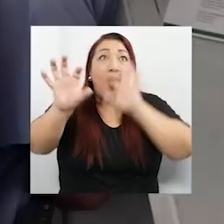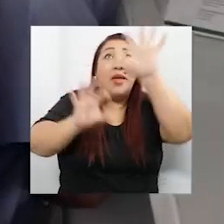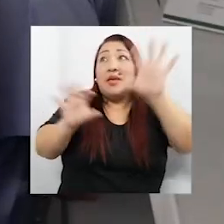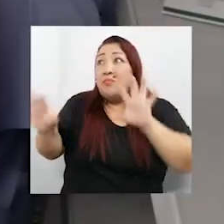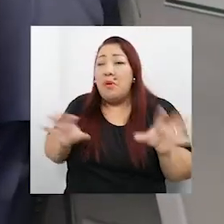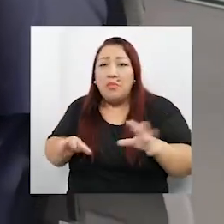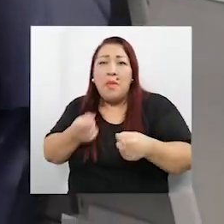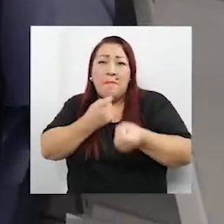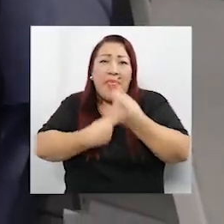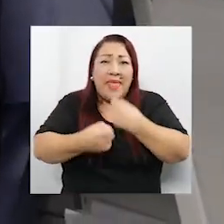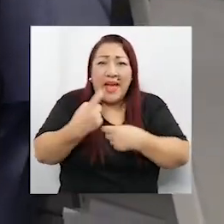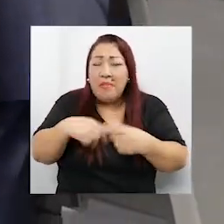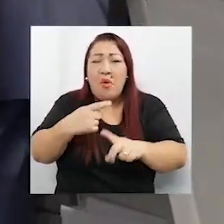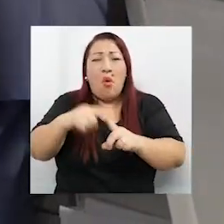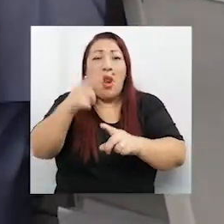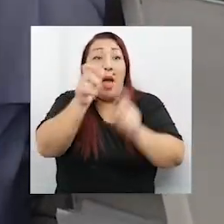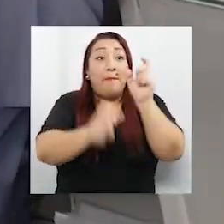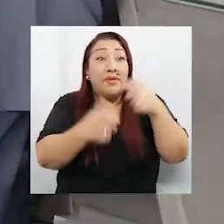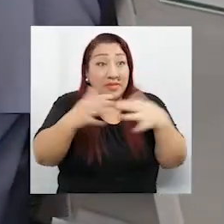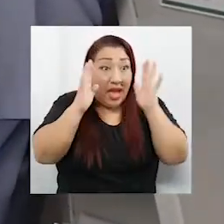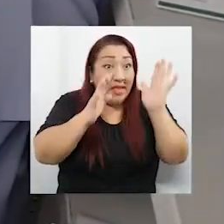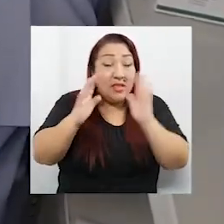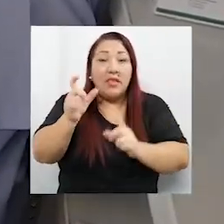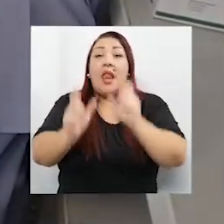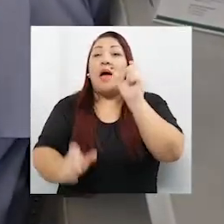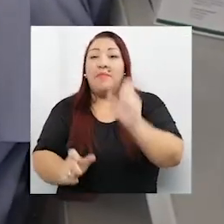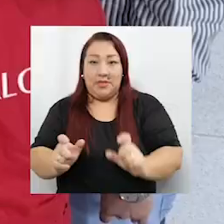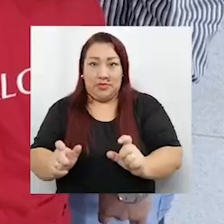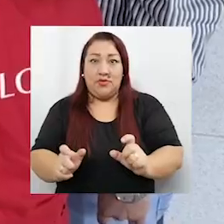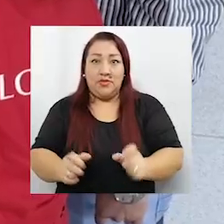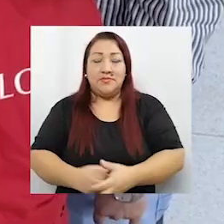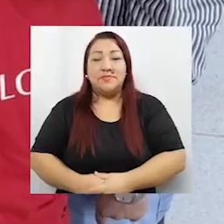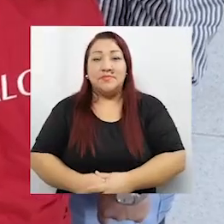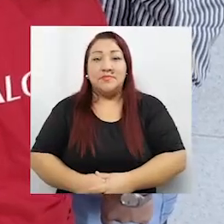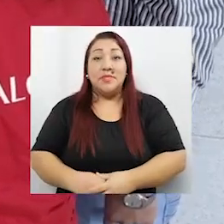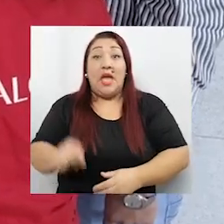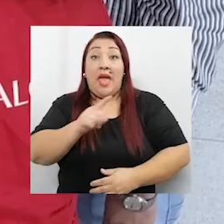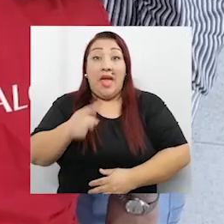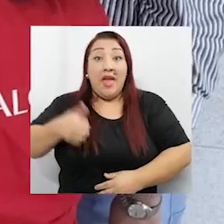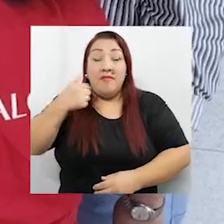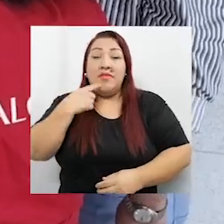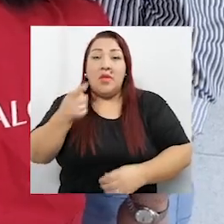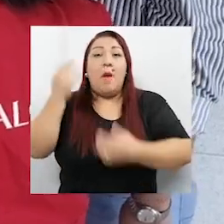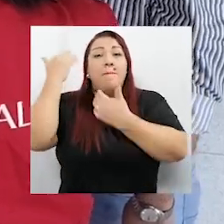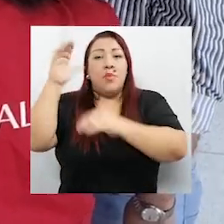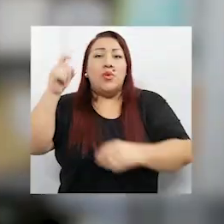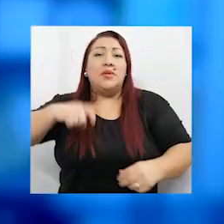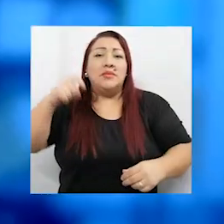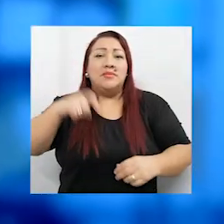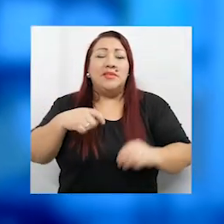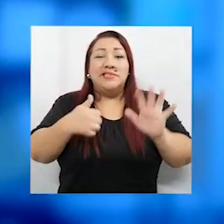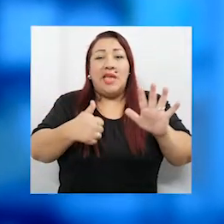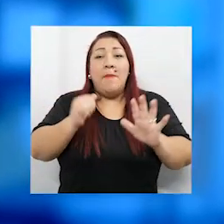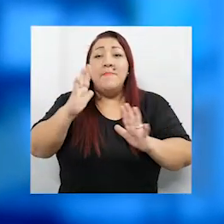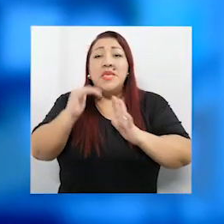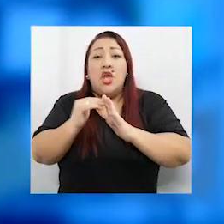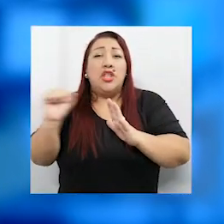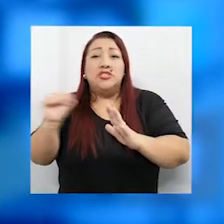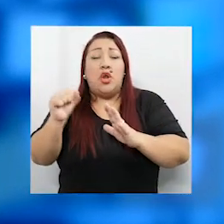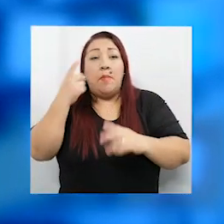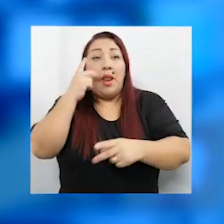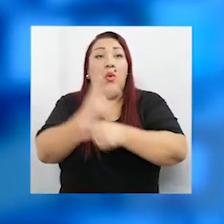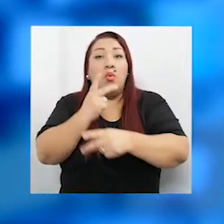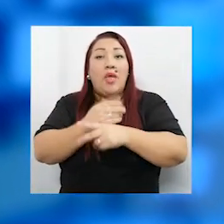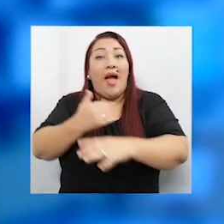infraestructura, equipamiento, medicamentos y personal que atiende a los pacientes. El contralor manifestó que Piura necesita